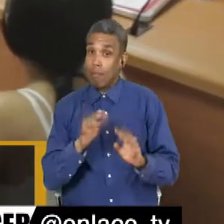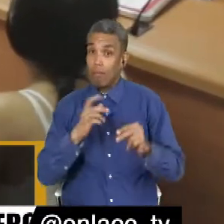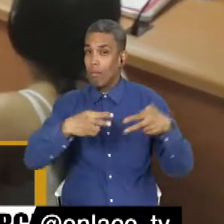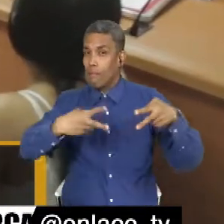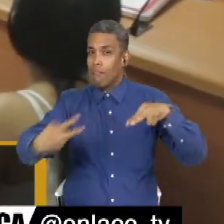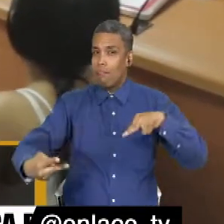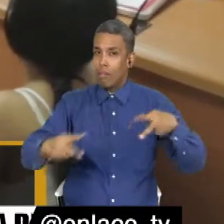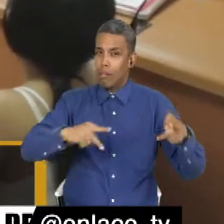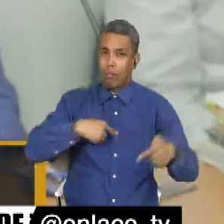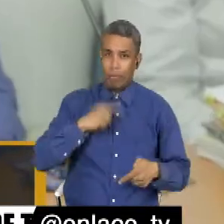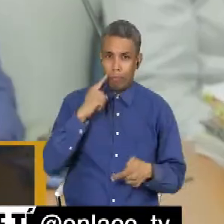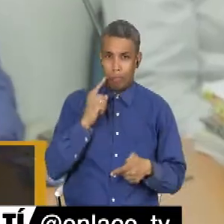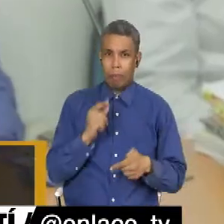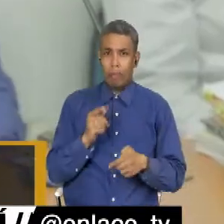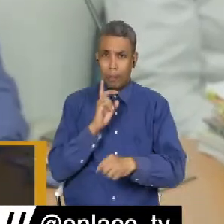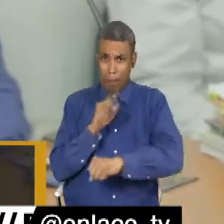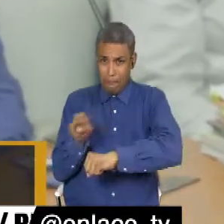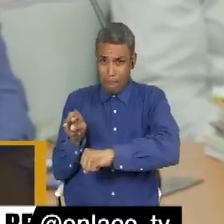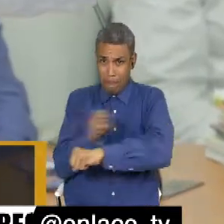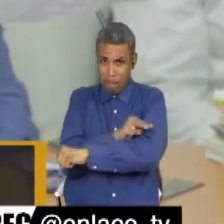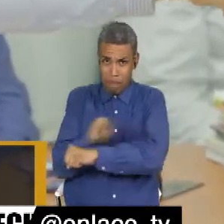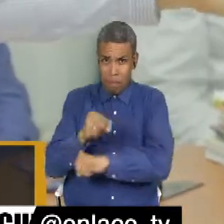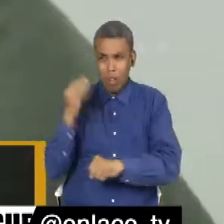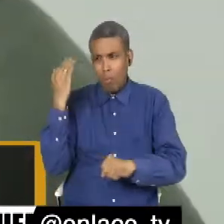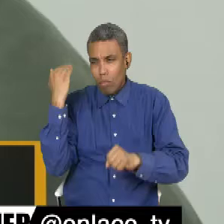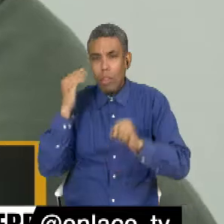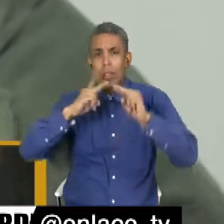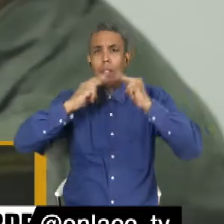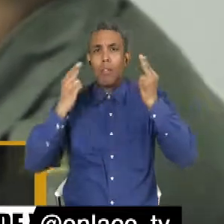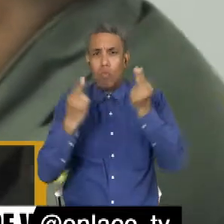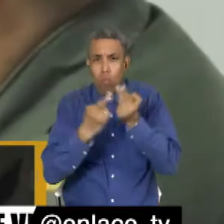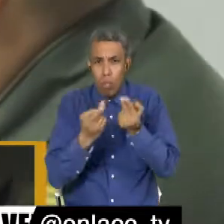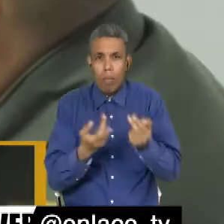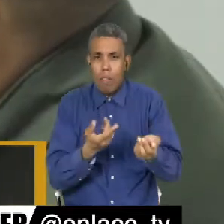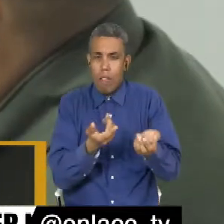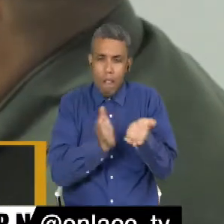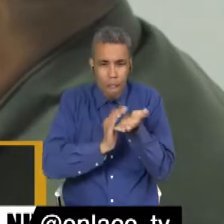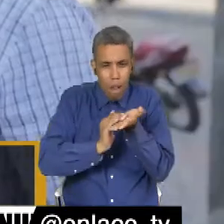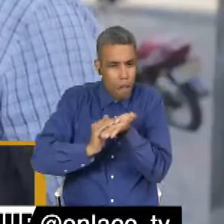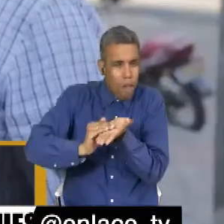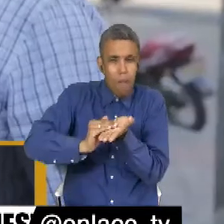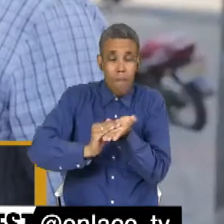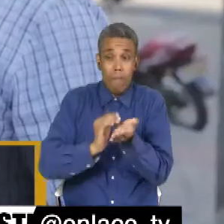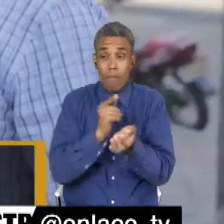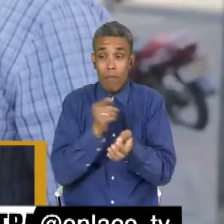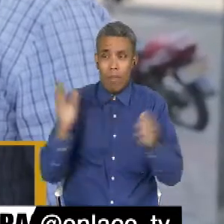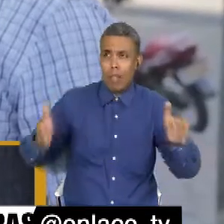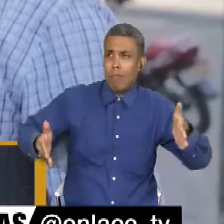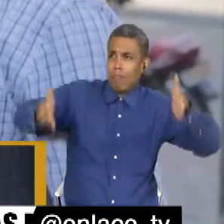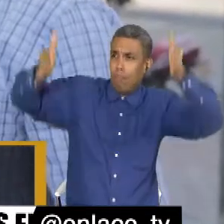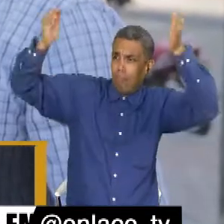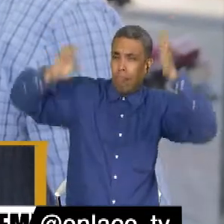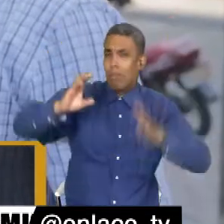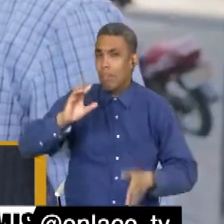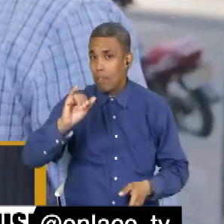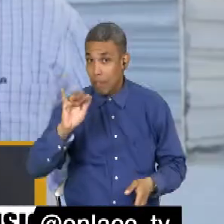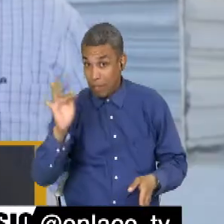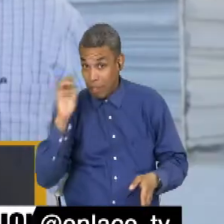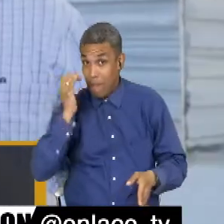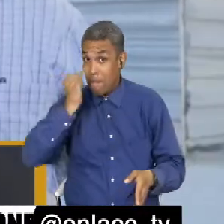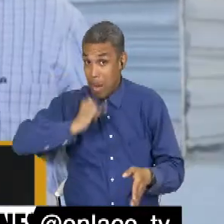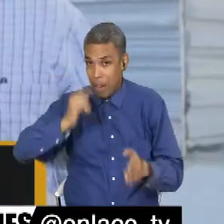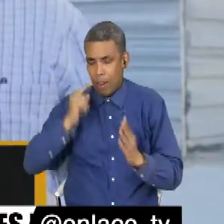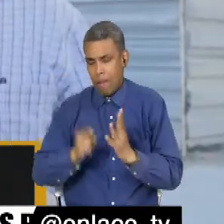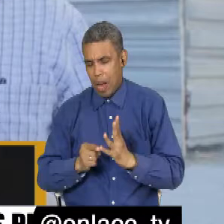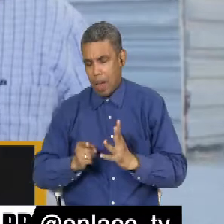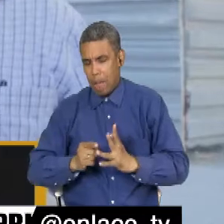este Ministerio Público con diferentes entes de control se expusieron las presuntas irregularidades y las acciones a tomar. Hay una